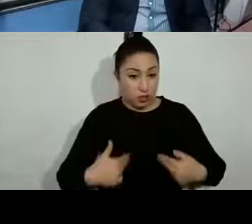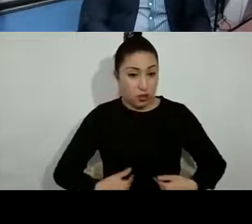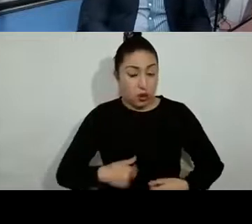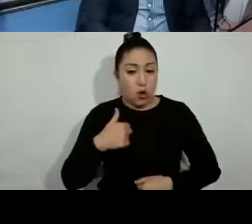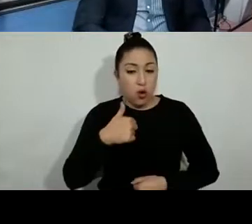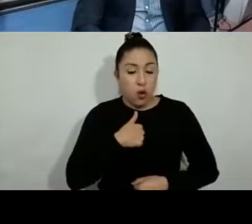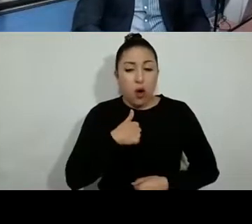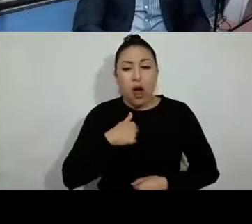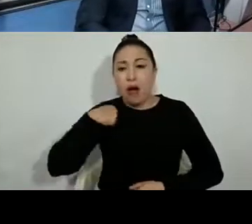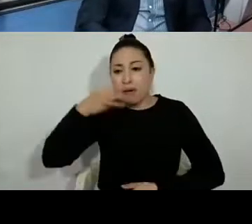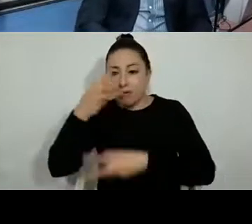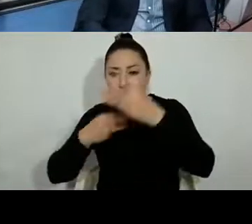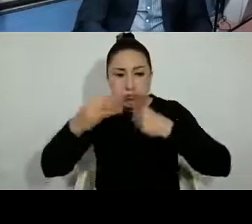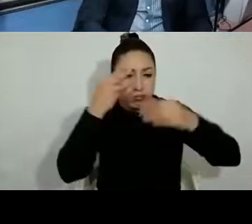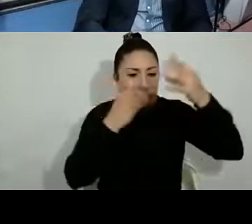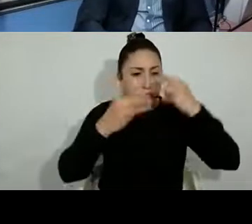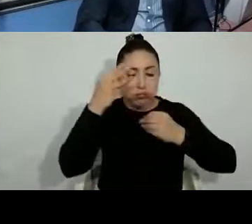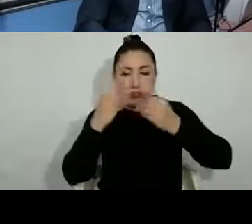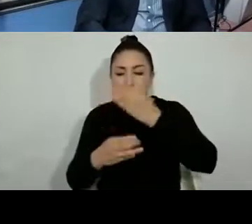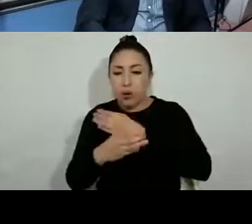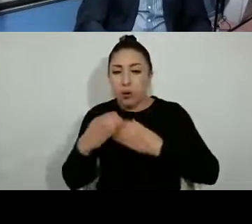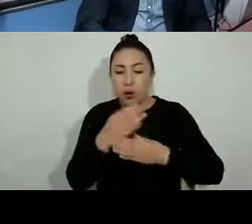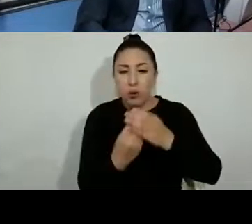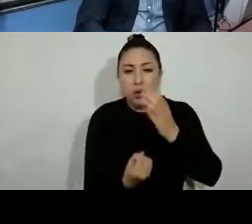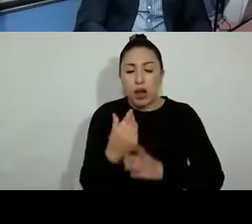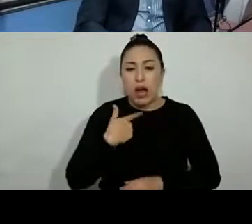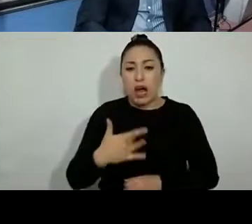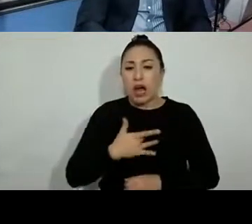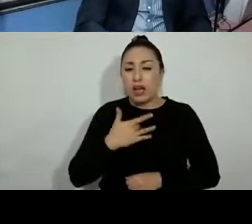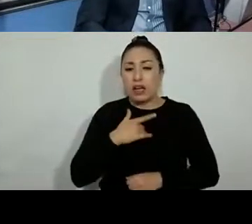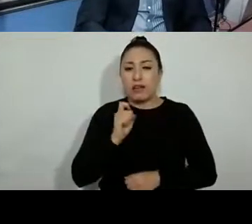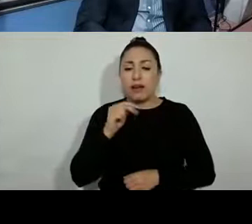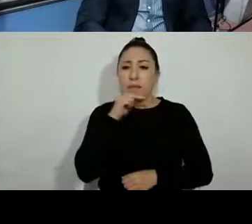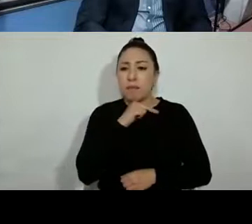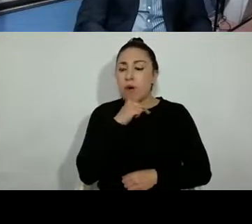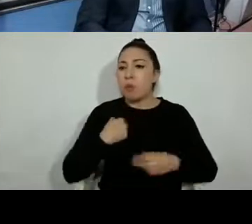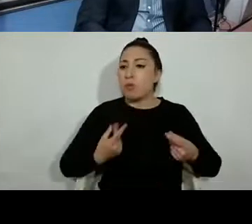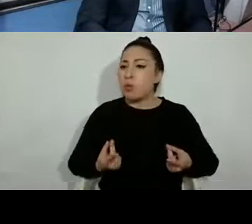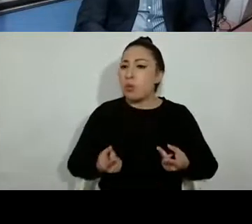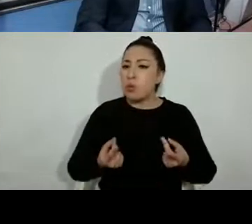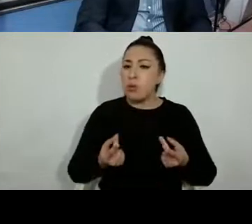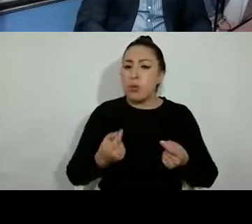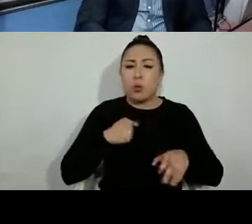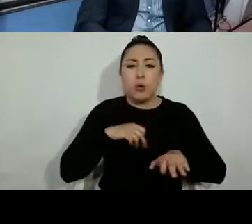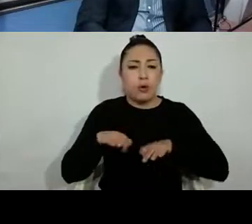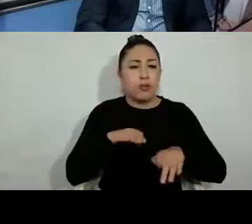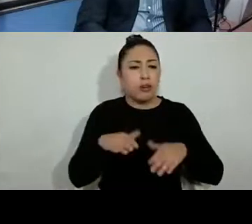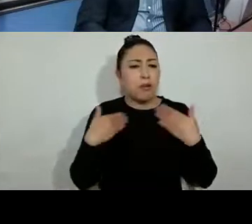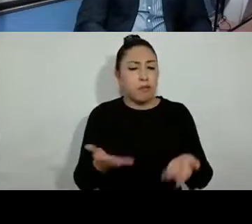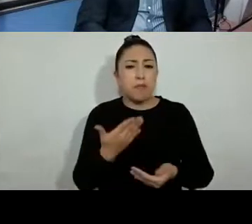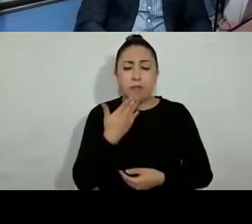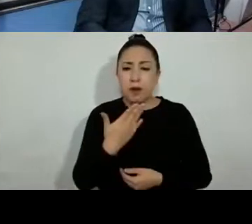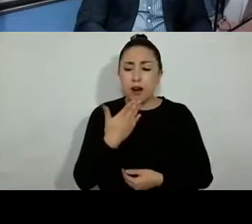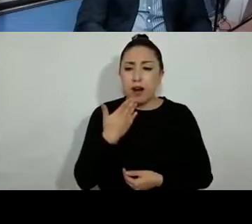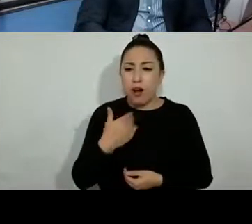rejuvenecer, de sentirme activo, de sentirme participativo de